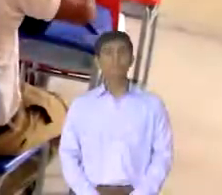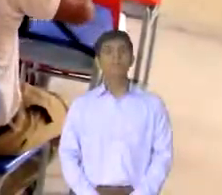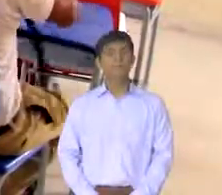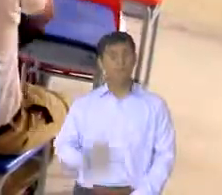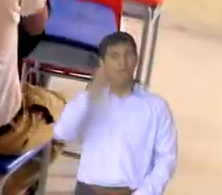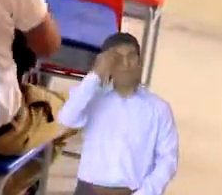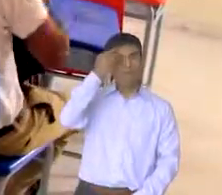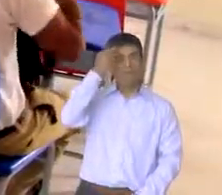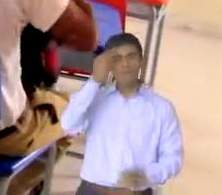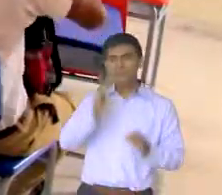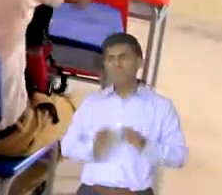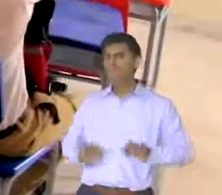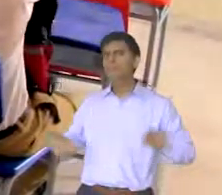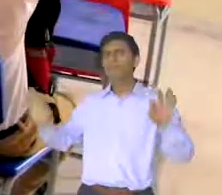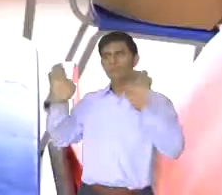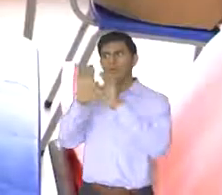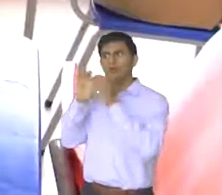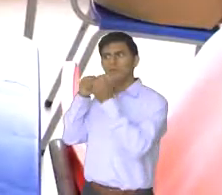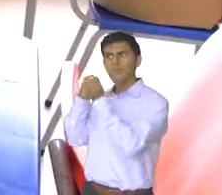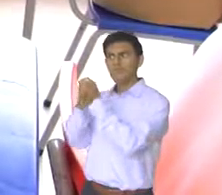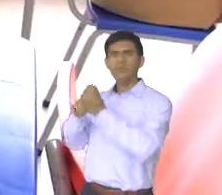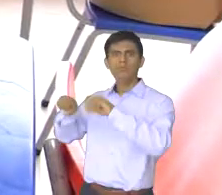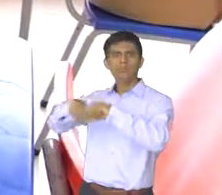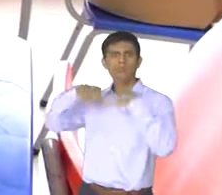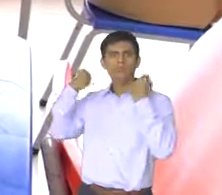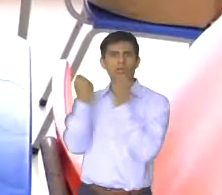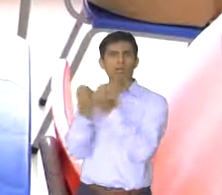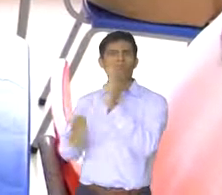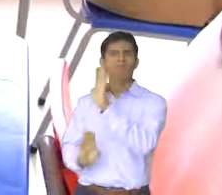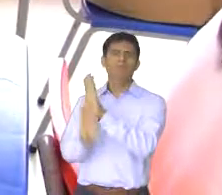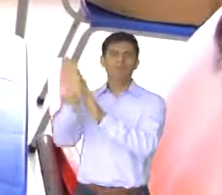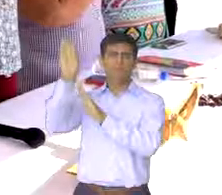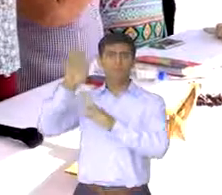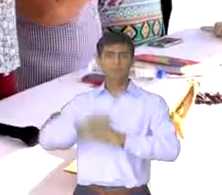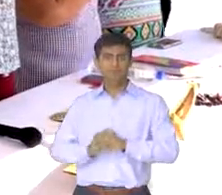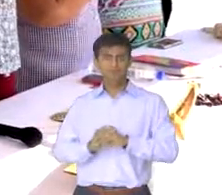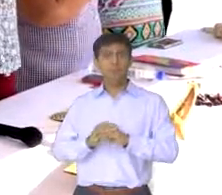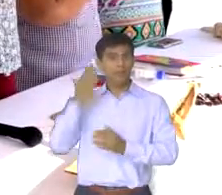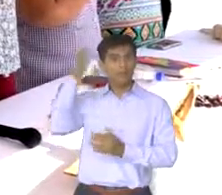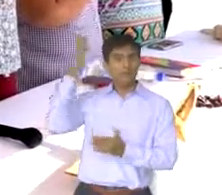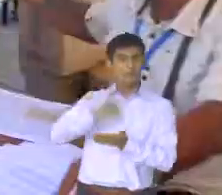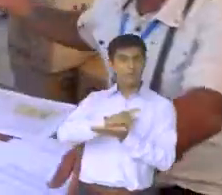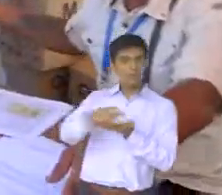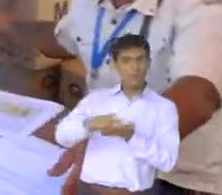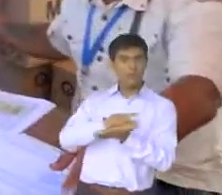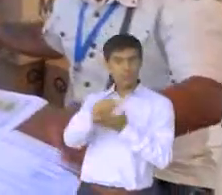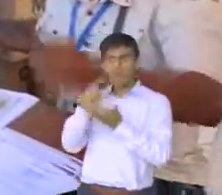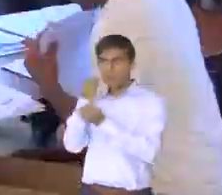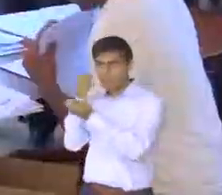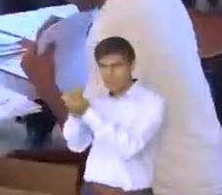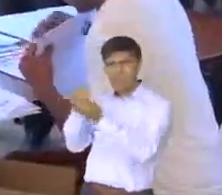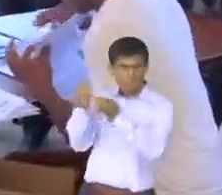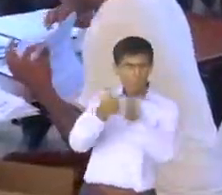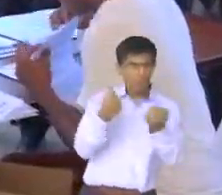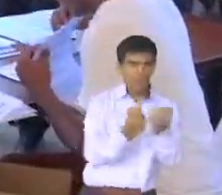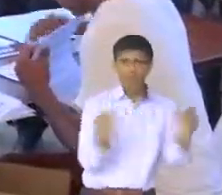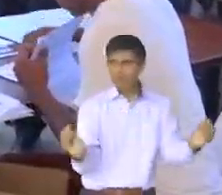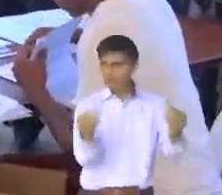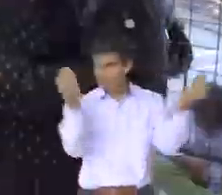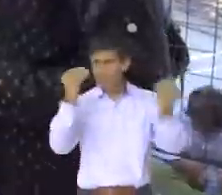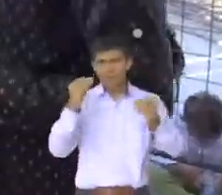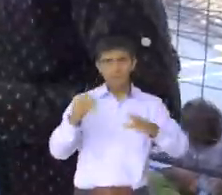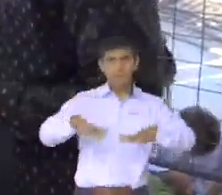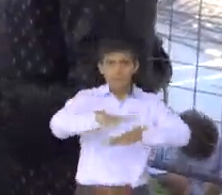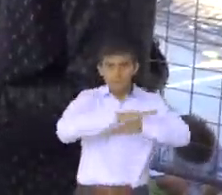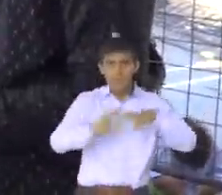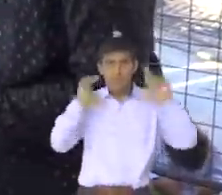La educación es fundamental para el desarrollo de la sociedad y los pueblos. En la Alcaldía de Lago Agrio apoyamos para que nuestros jóvenes